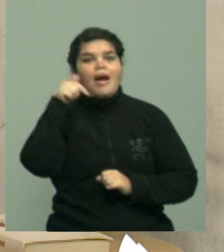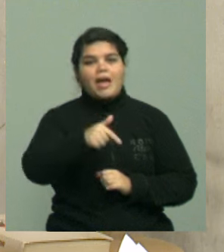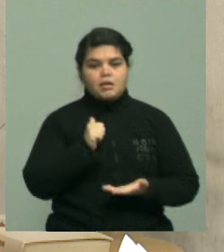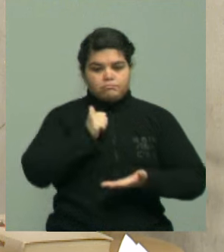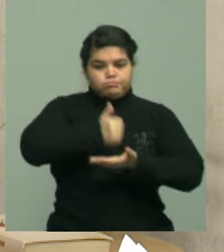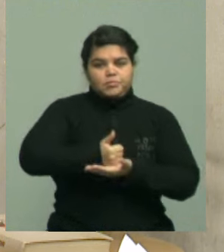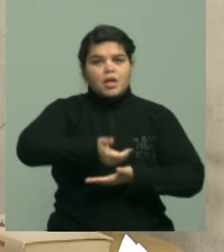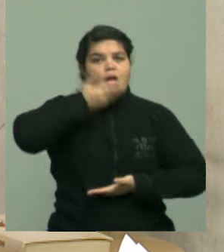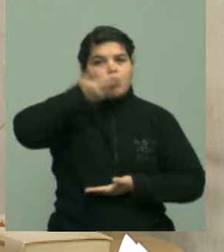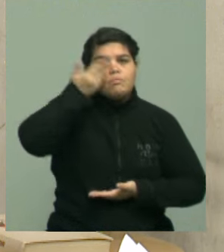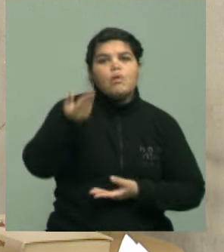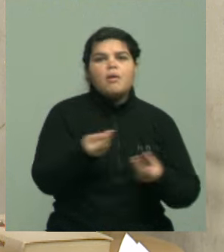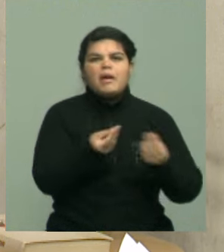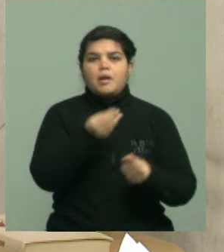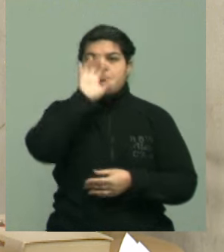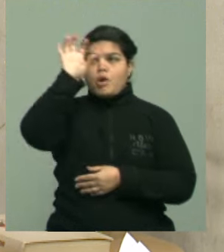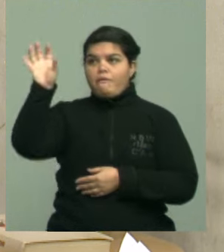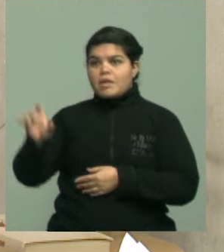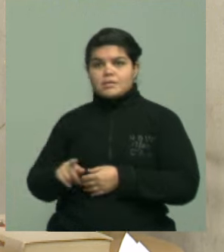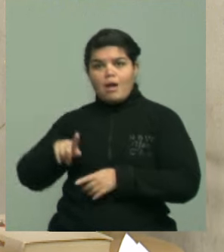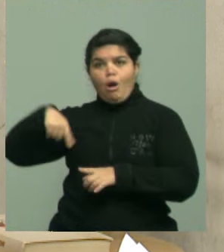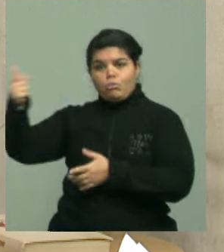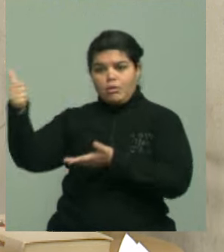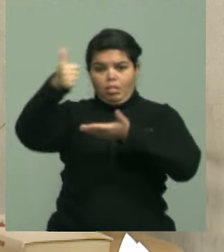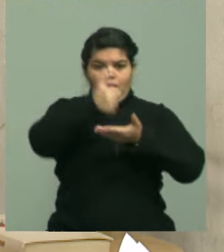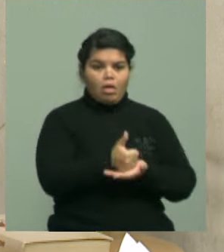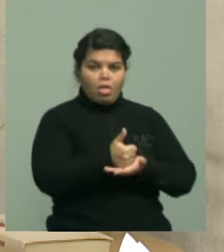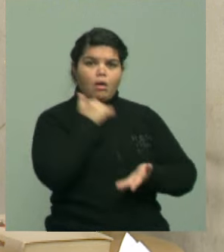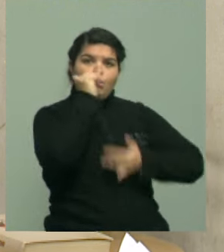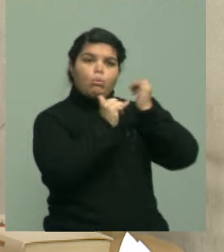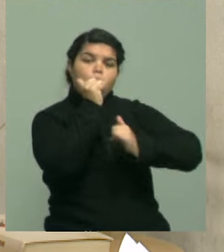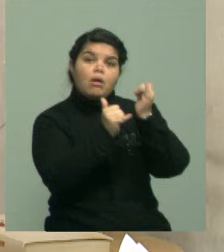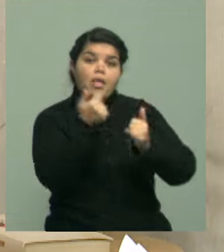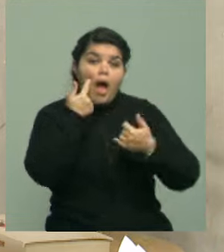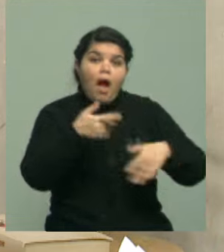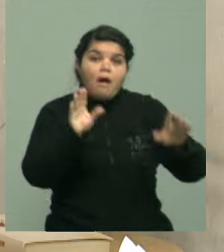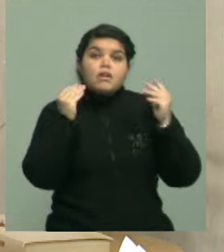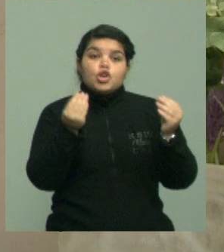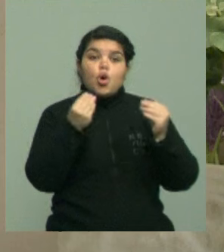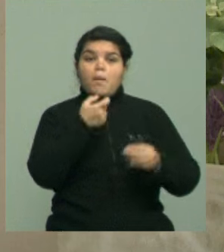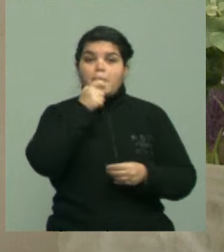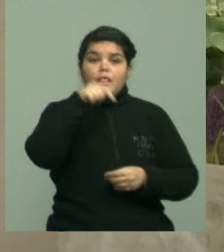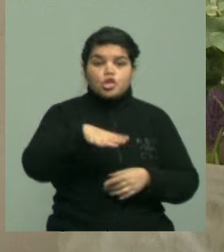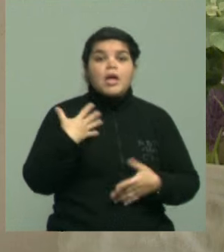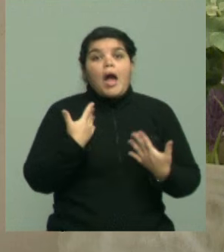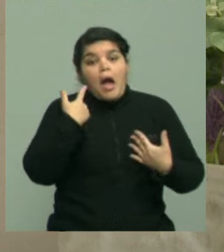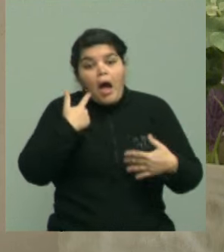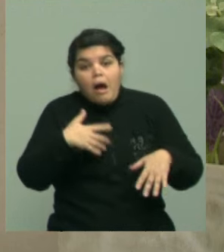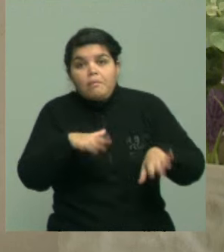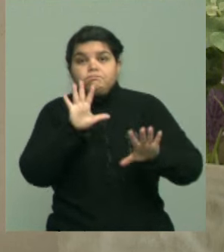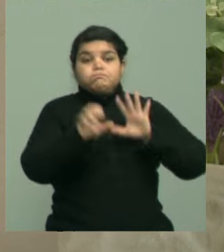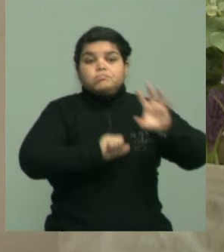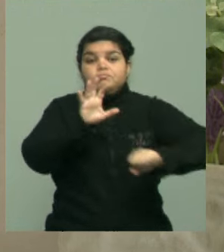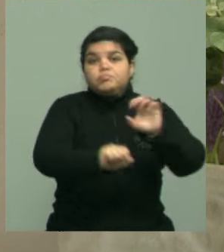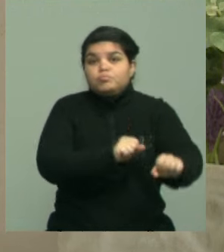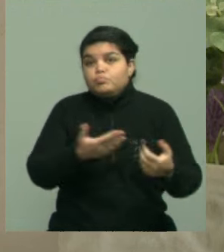haciendo las distintas provincias y también viendo si hay posibilidades de hacer algo más en Mendoza. Sobre todo teniendo en cuenta lo que vos repasabas, ¿no?